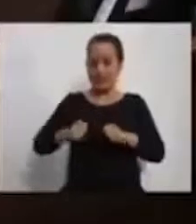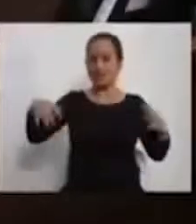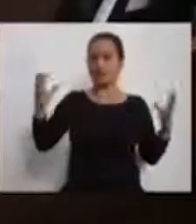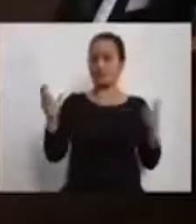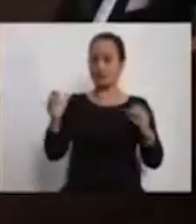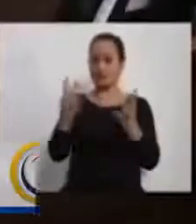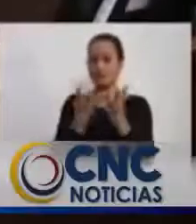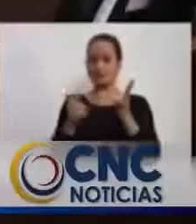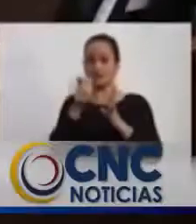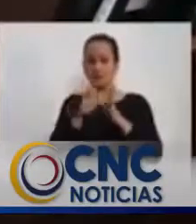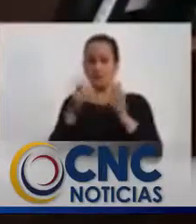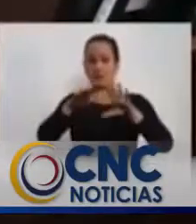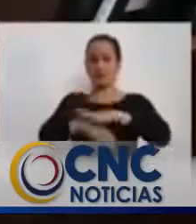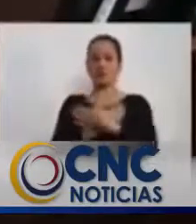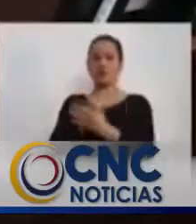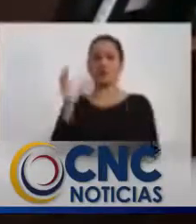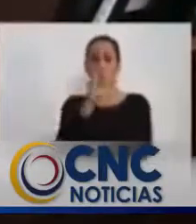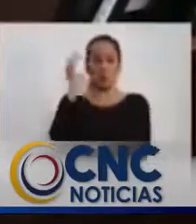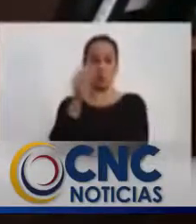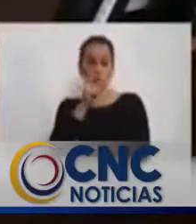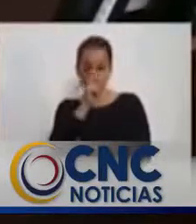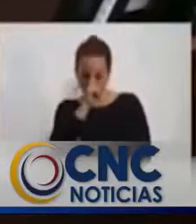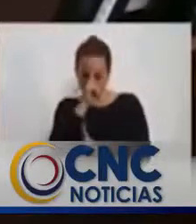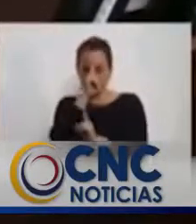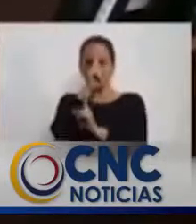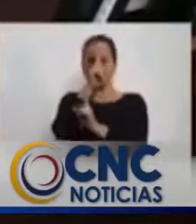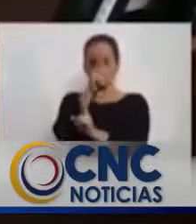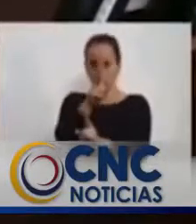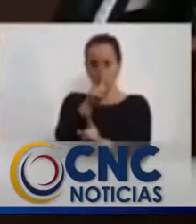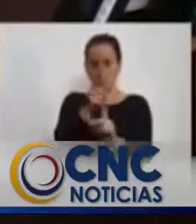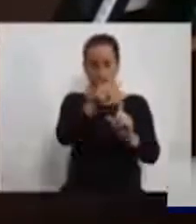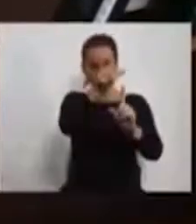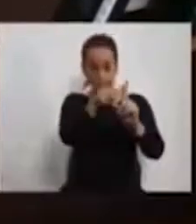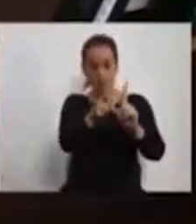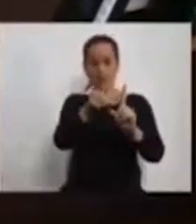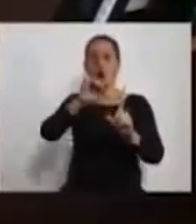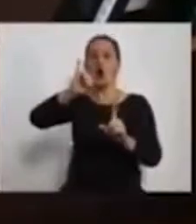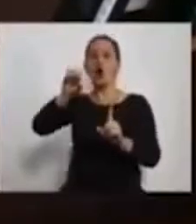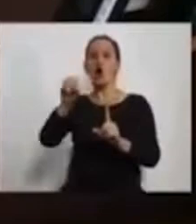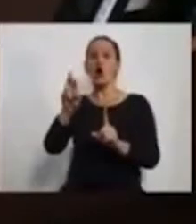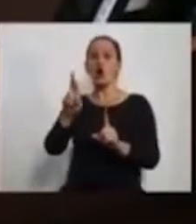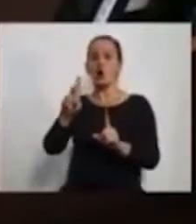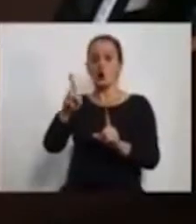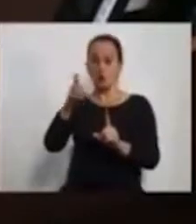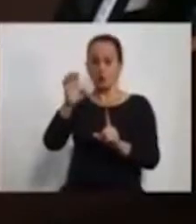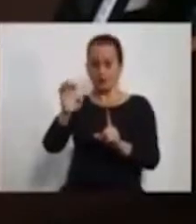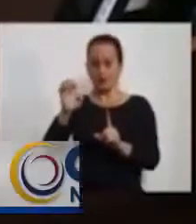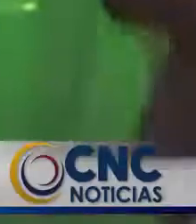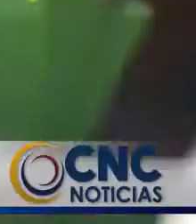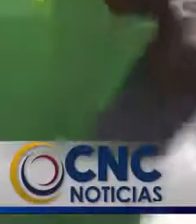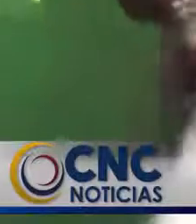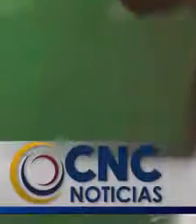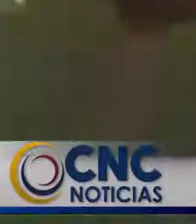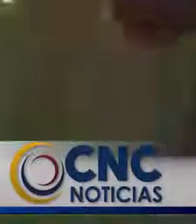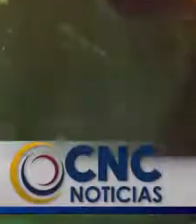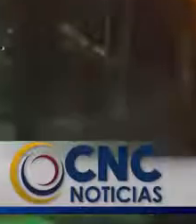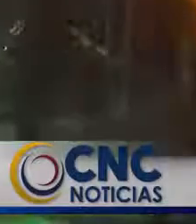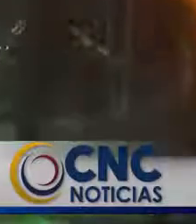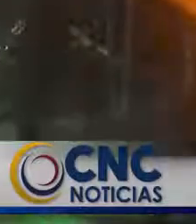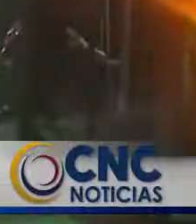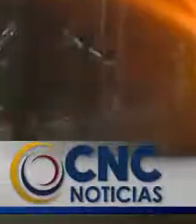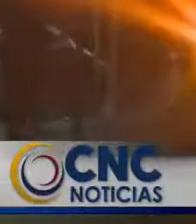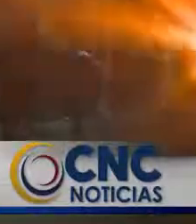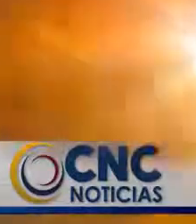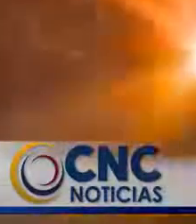de la República de Colombia reconoce y muestra al maestro Jorge Antonio Oñate González, el jilguero de América, el ruiseñor